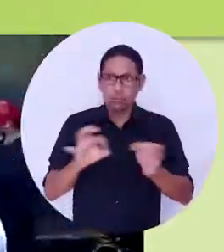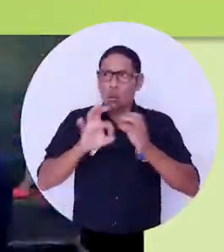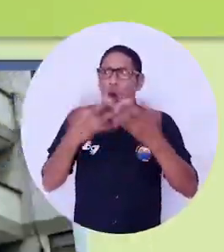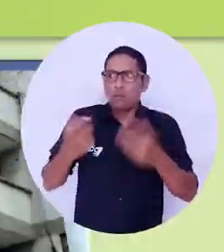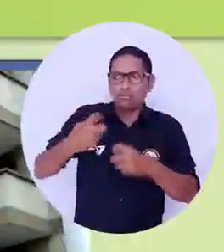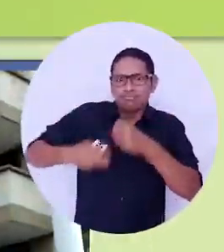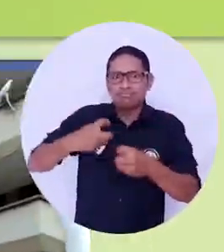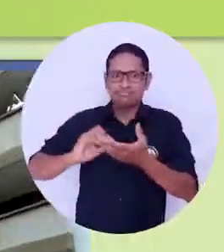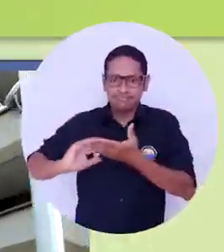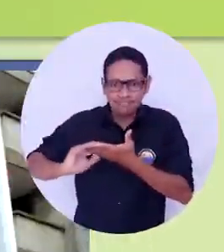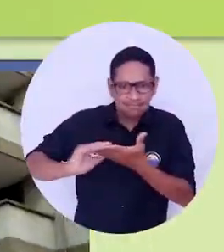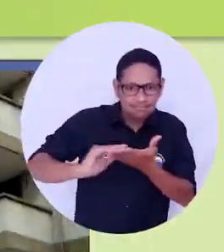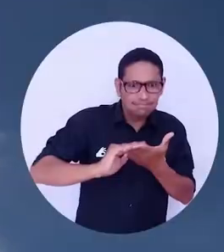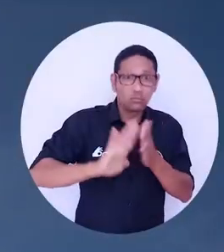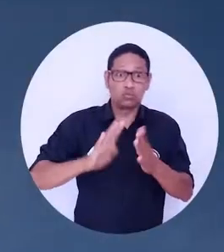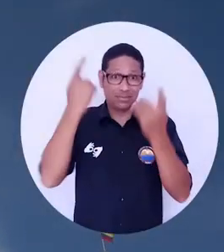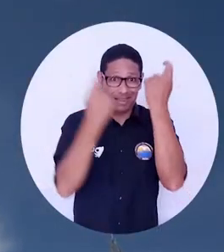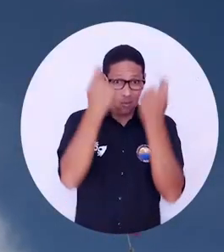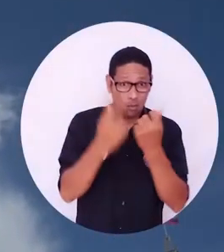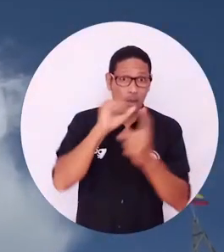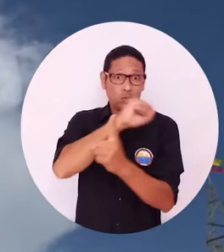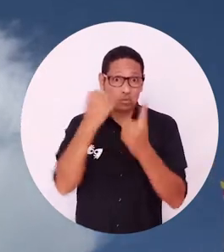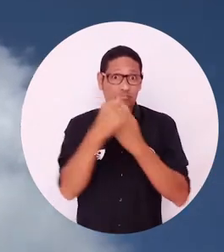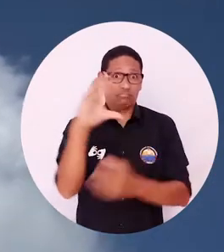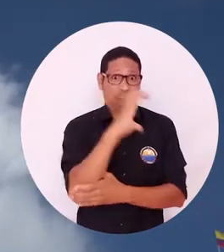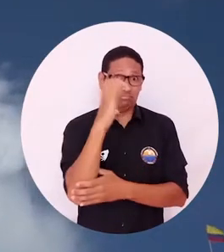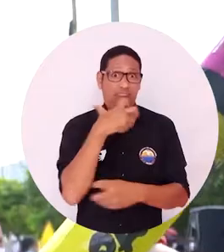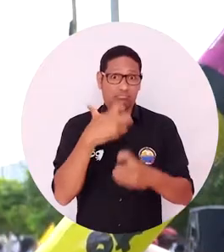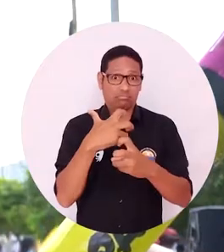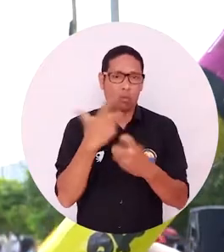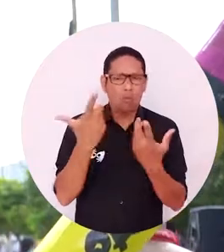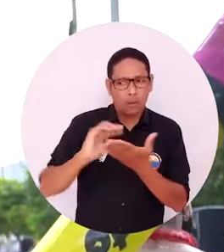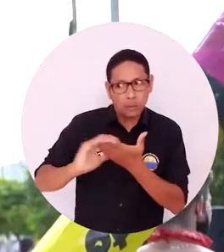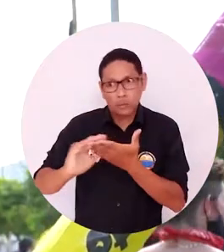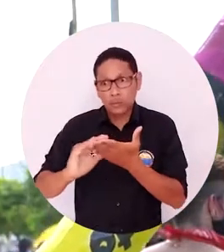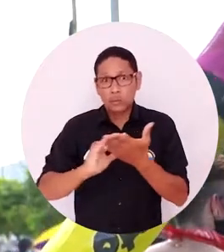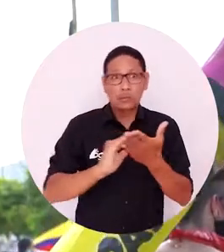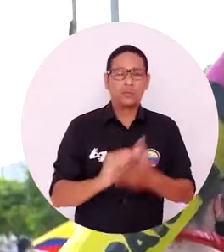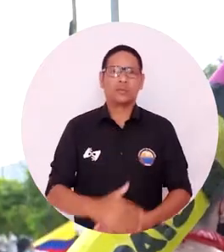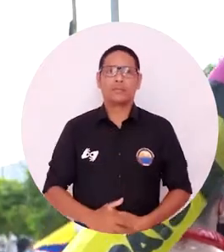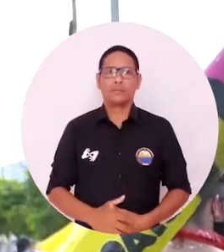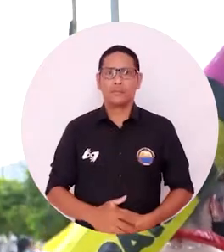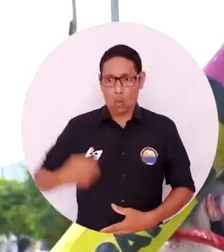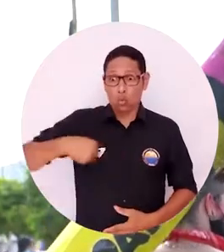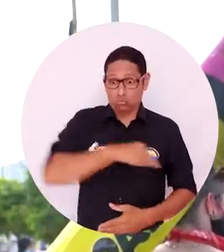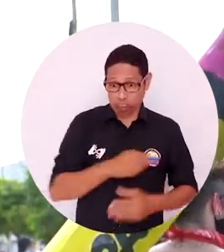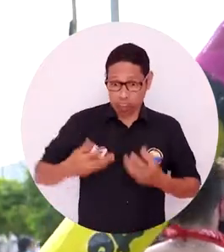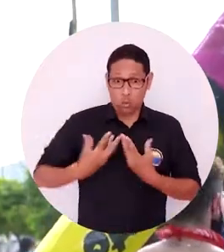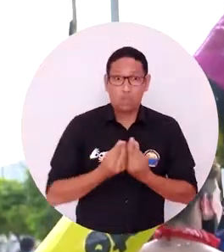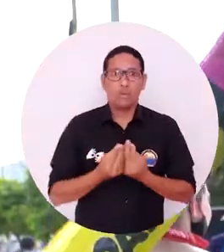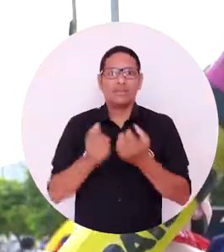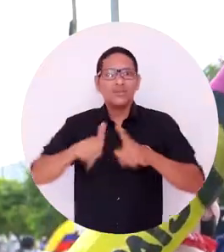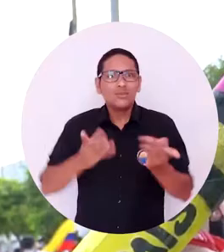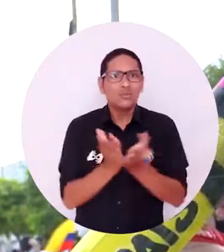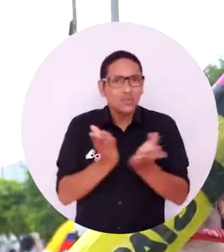proponer soluciones a la situación económica y social que enfrenta Colombia. Estamos aquí, el movimiento estudiantil,